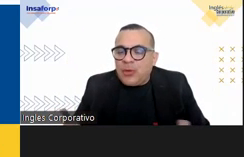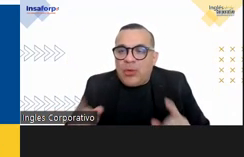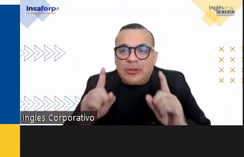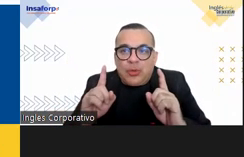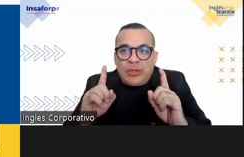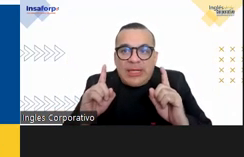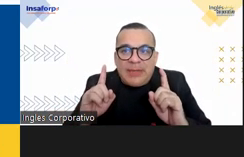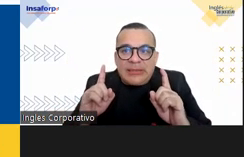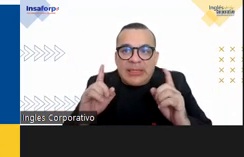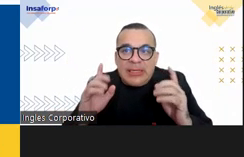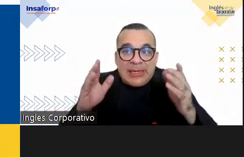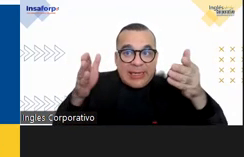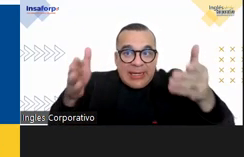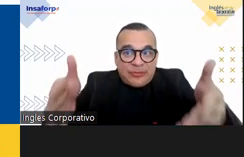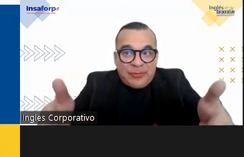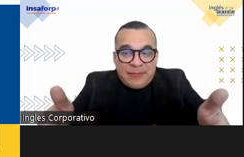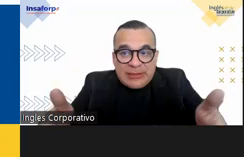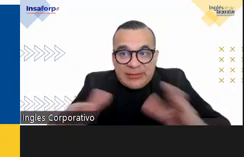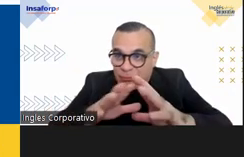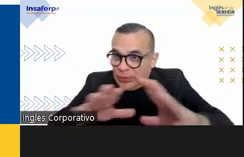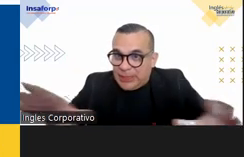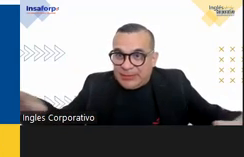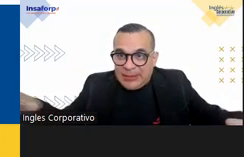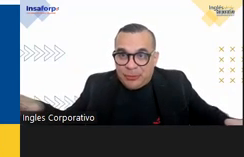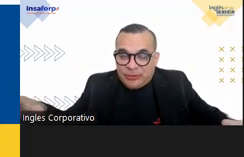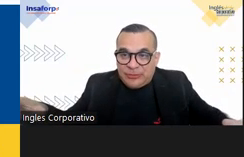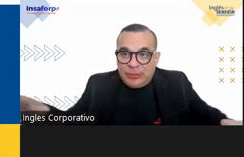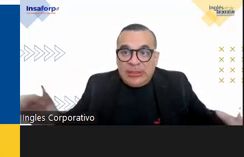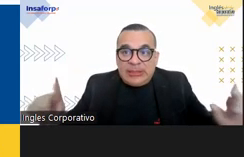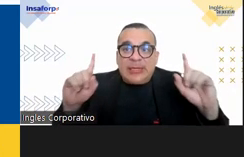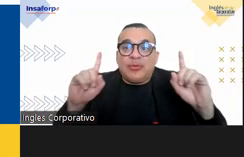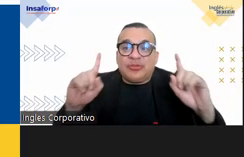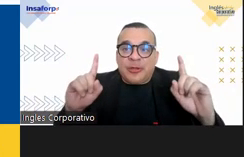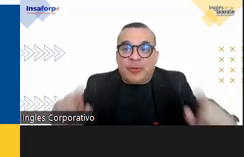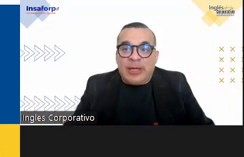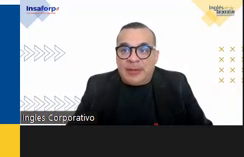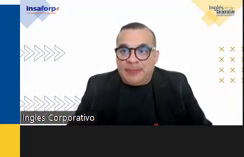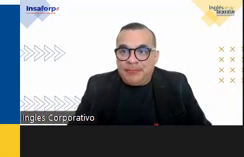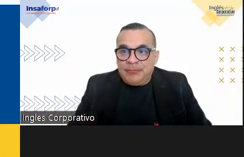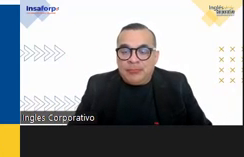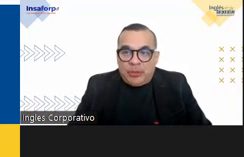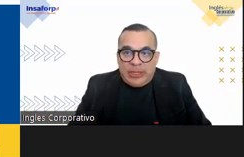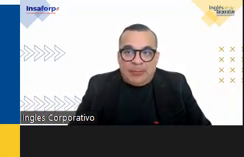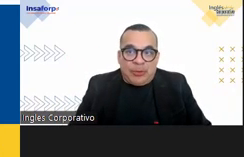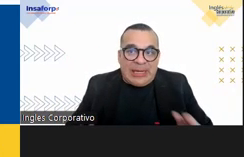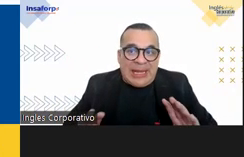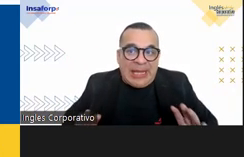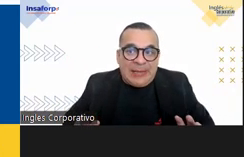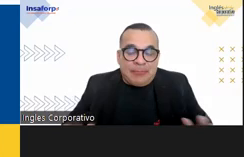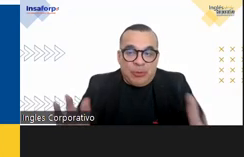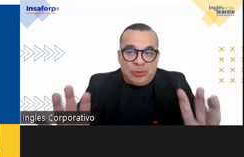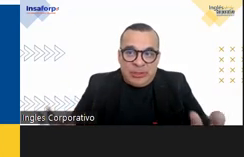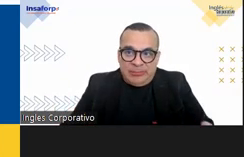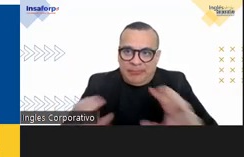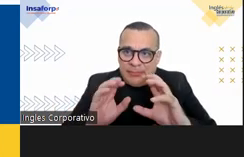tener. Cuando únicamente recae sobre ventas, únicamente el proceso, tenemos un serio problema. ¿Por qué? Porque